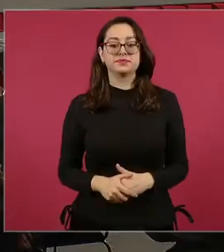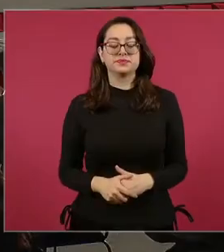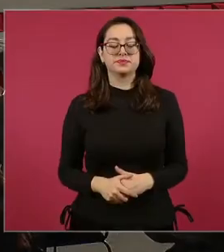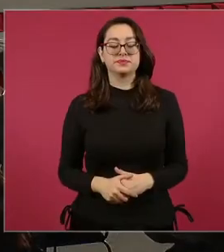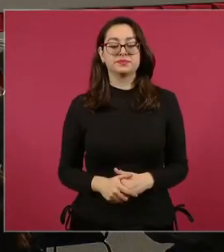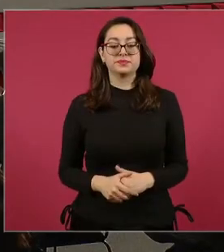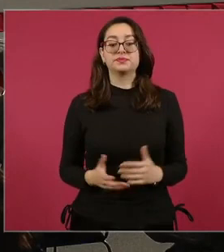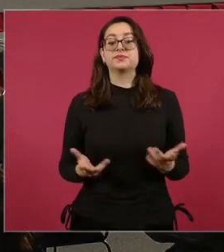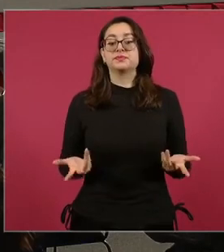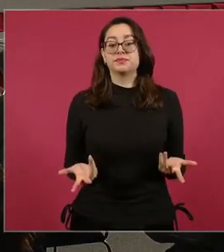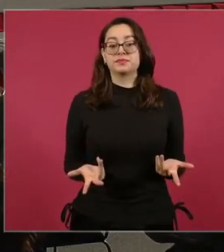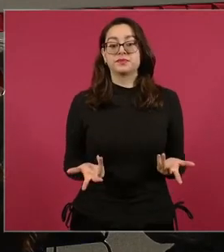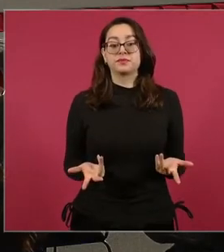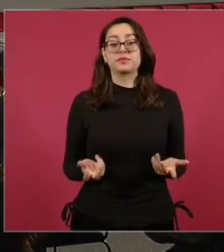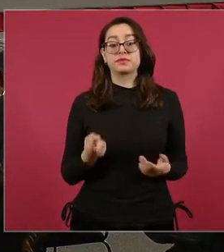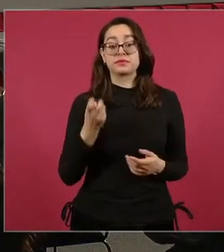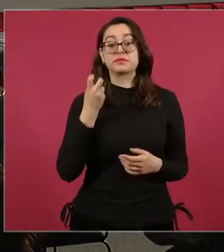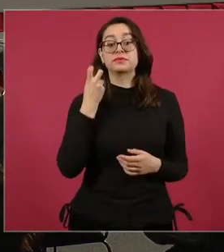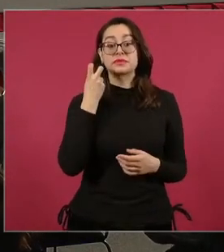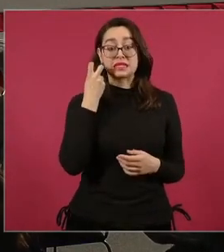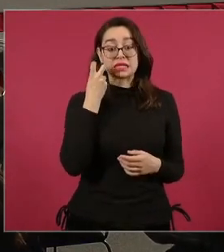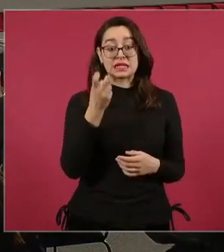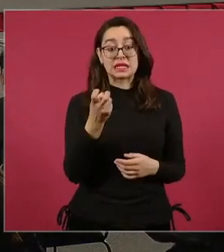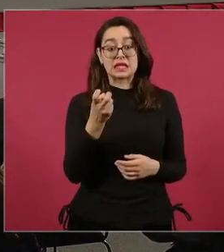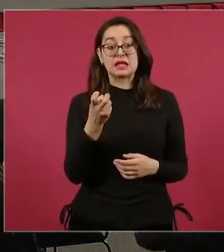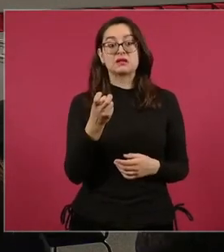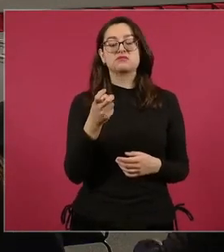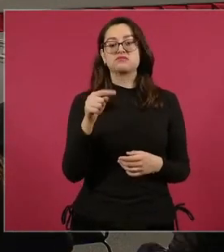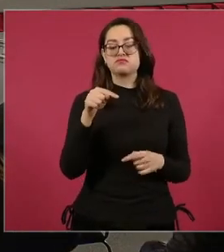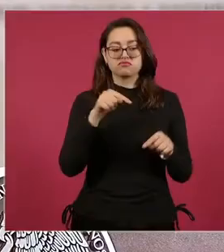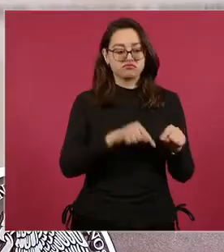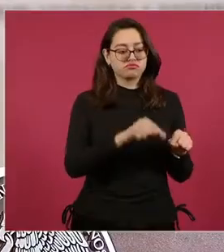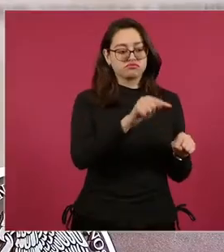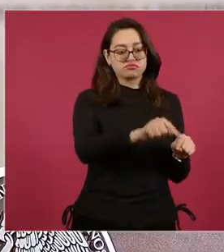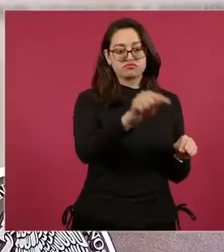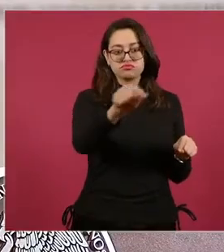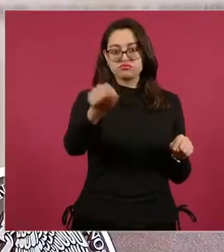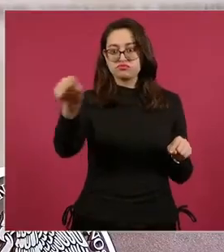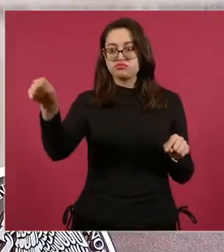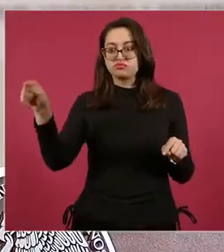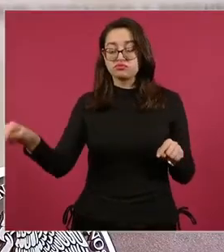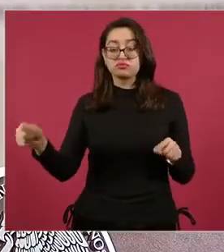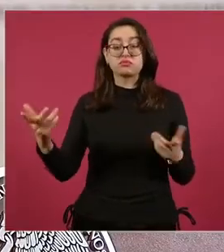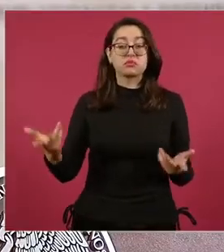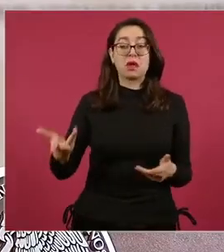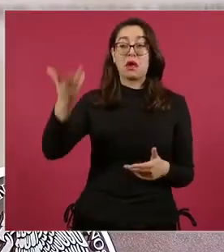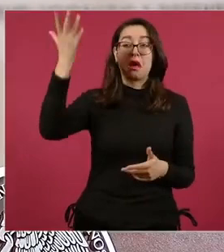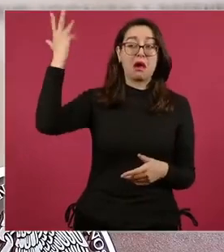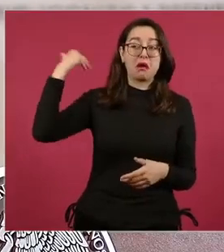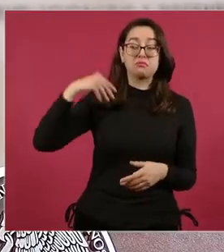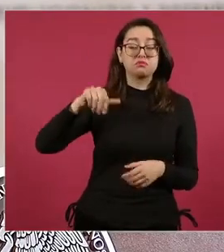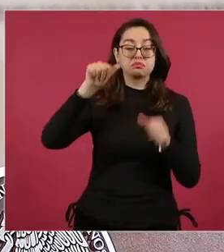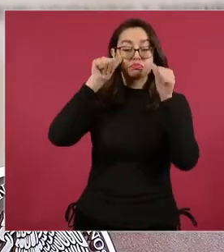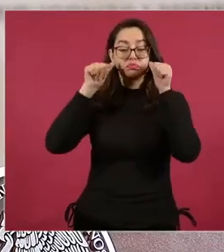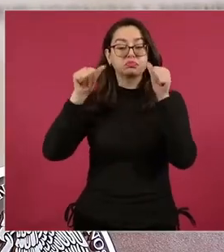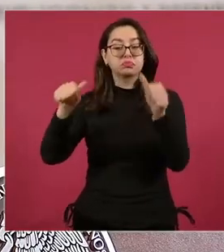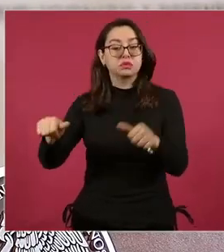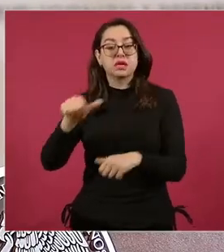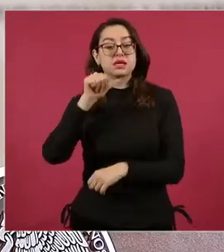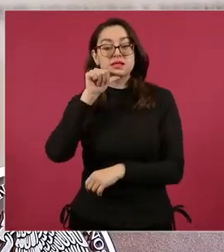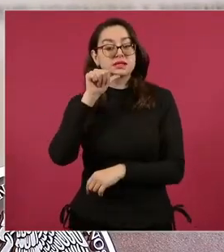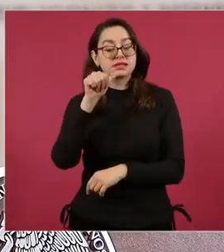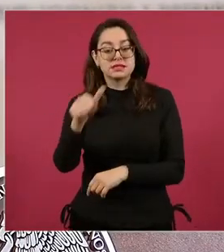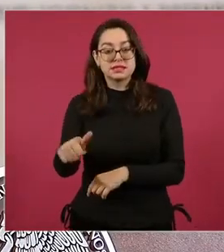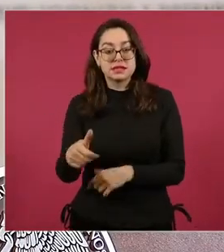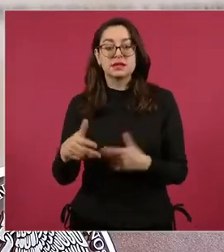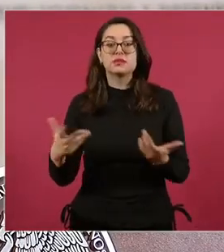Esas centrales se ubican en zonas históricamente relegadas, como lo son las